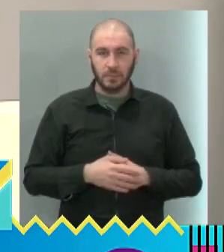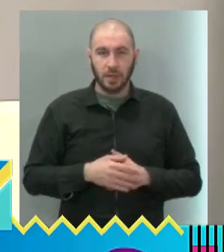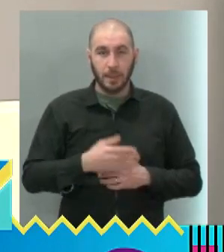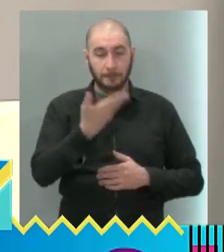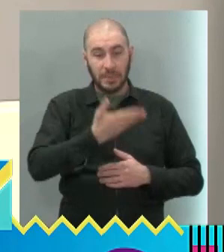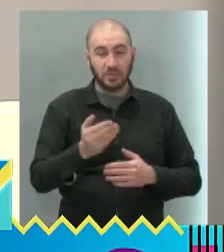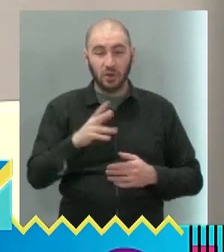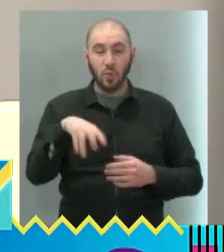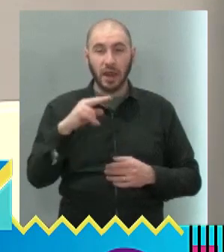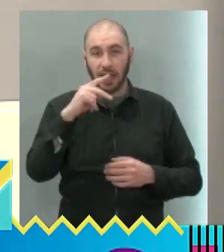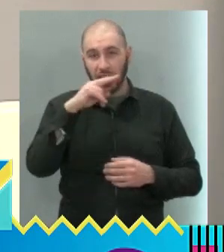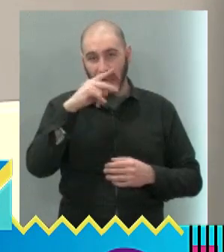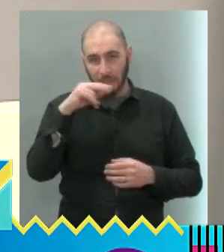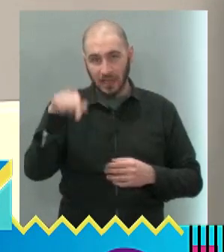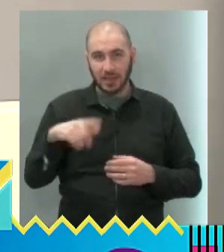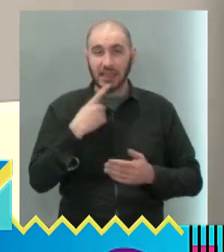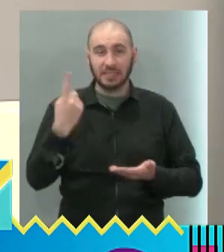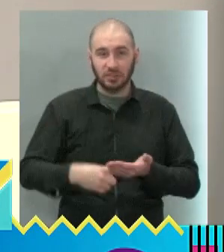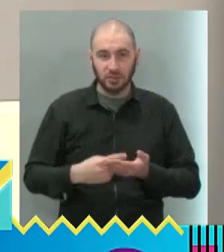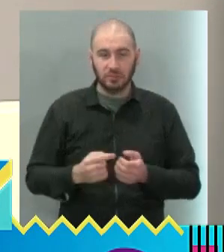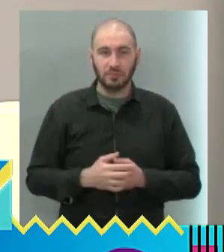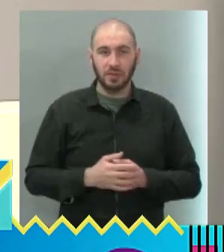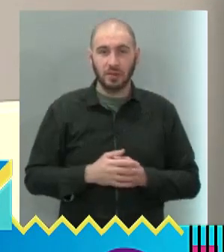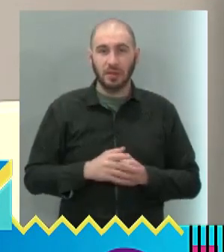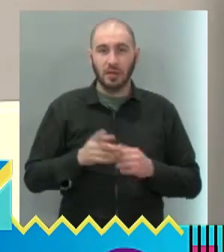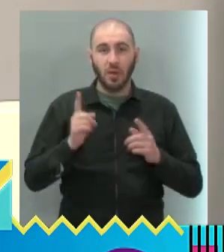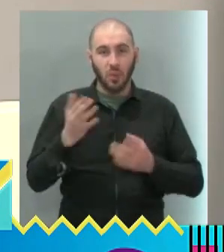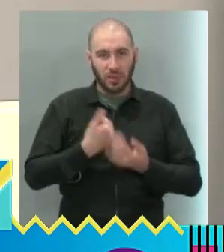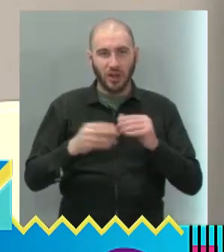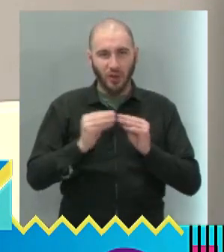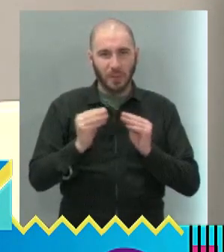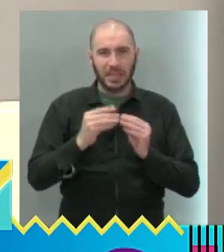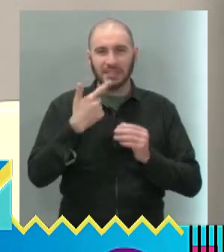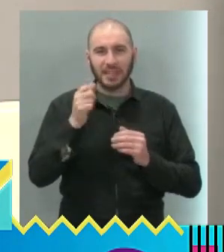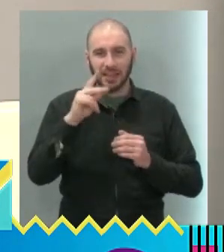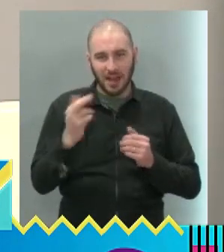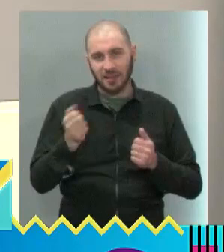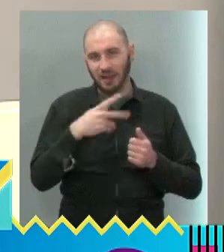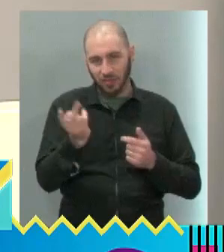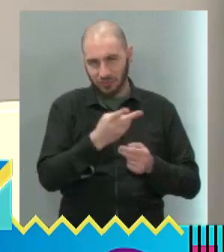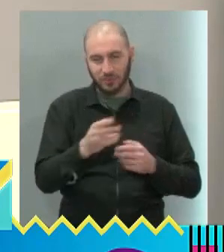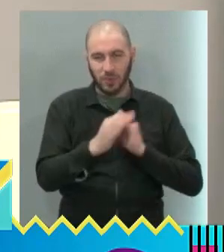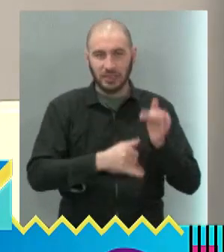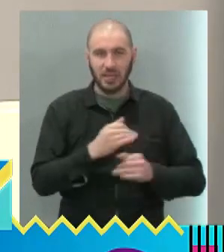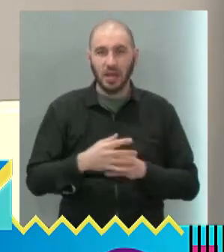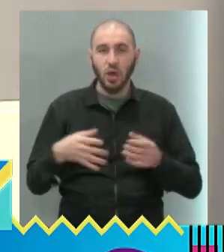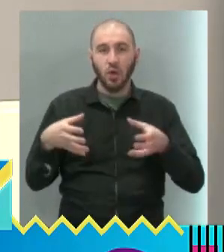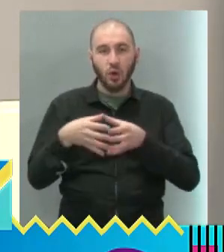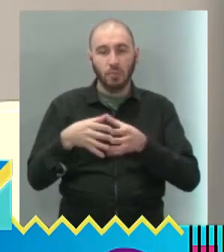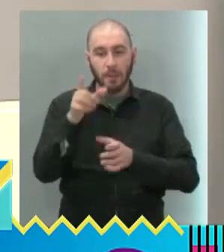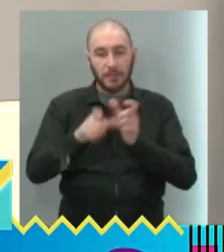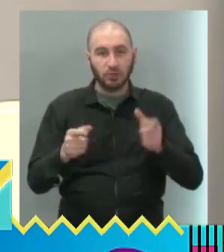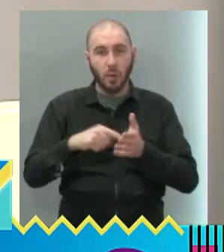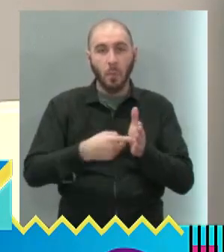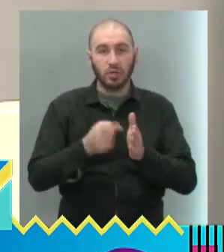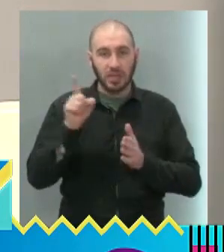los hombres del Río de la Plata deciden, como bien dicen las compañeras Sandra y Gabriela, un grupo de gente